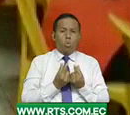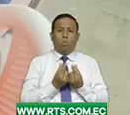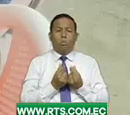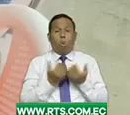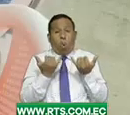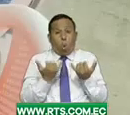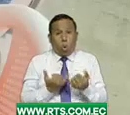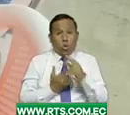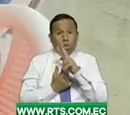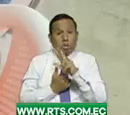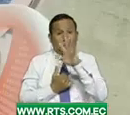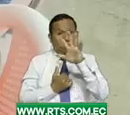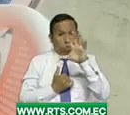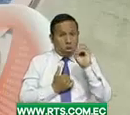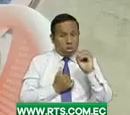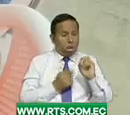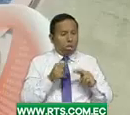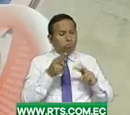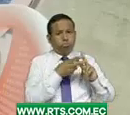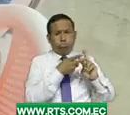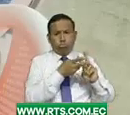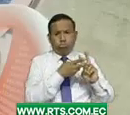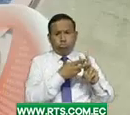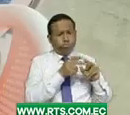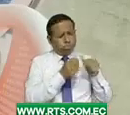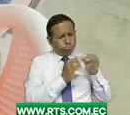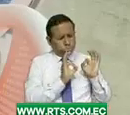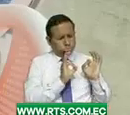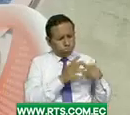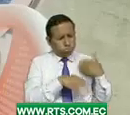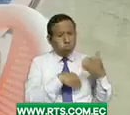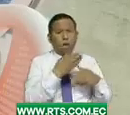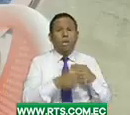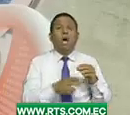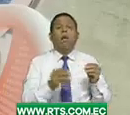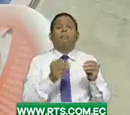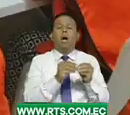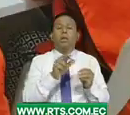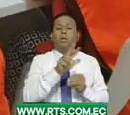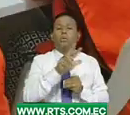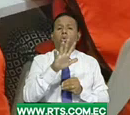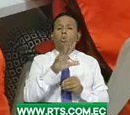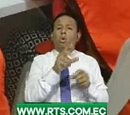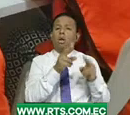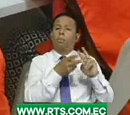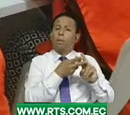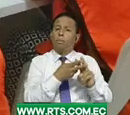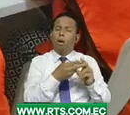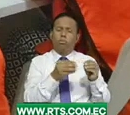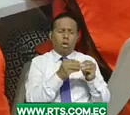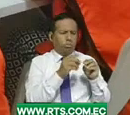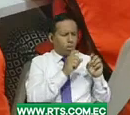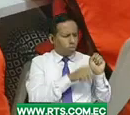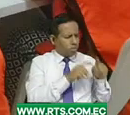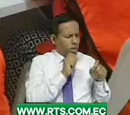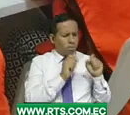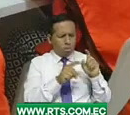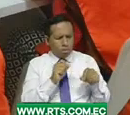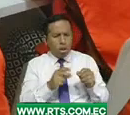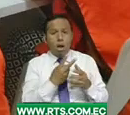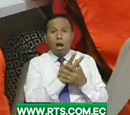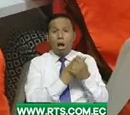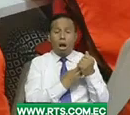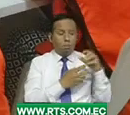está censando sin novedad. El día de mañana 350 más. Los PPL de ambos centros esperan que